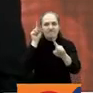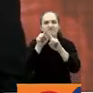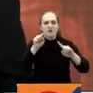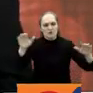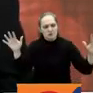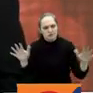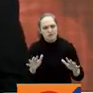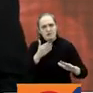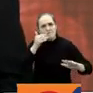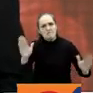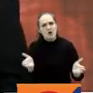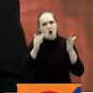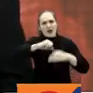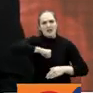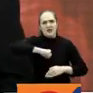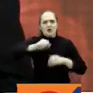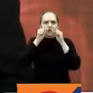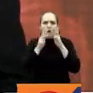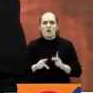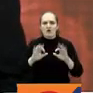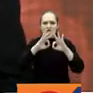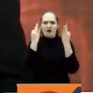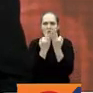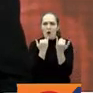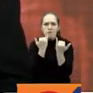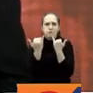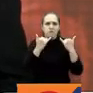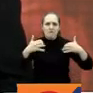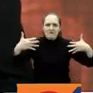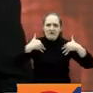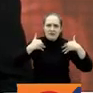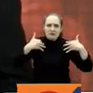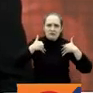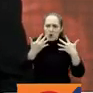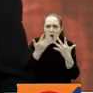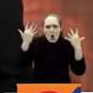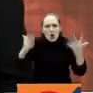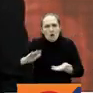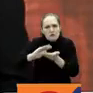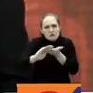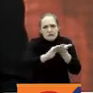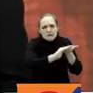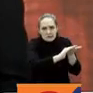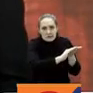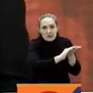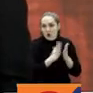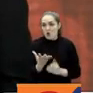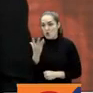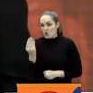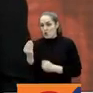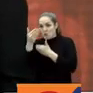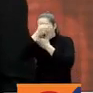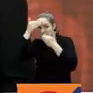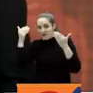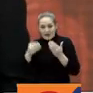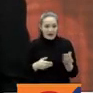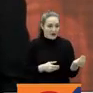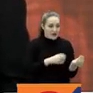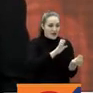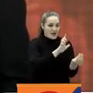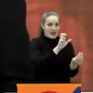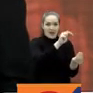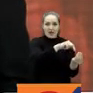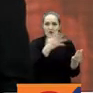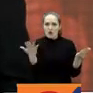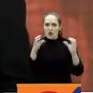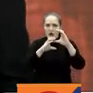vulneración de los derechos de las familias que han sido víctimas de los constantes enfrentamientos entre disidencias de las FARC y el ELN en el